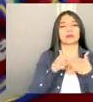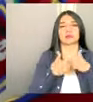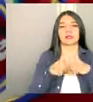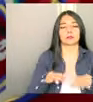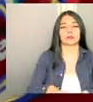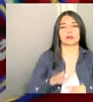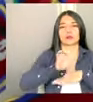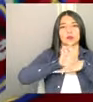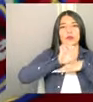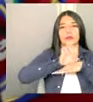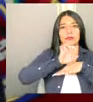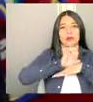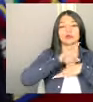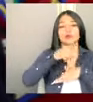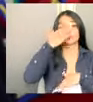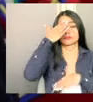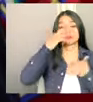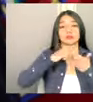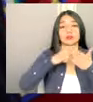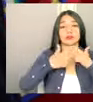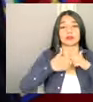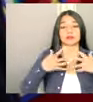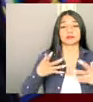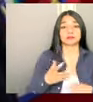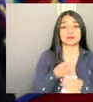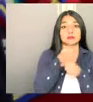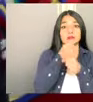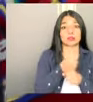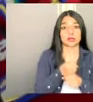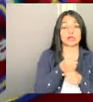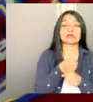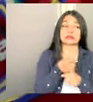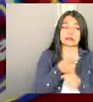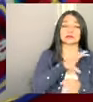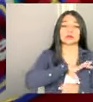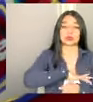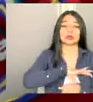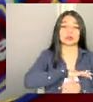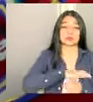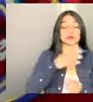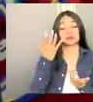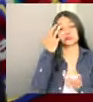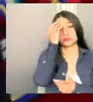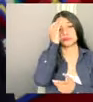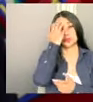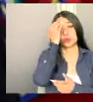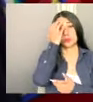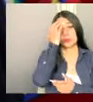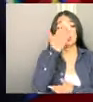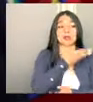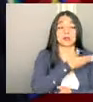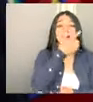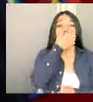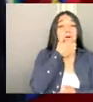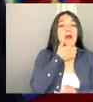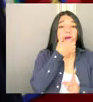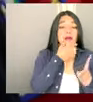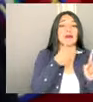seguridad es un tema que preocupa a la municipalidad, entiendo que le preocupa mucho a Pavel.